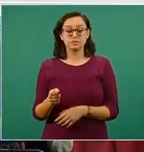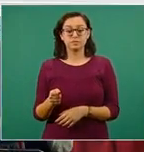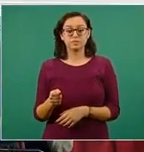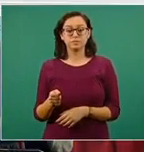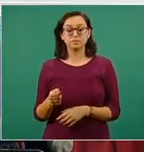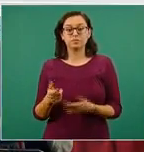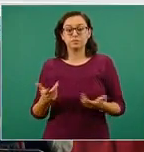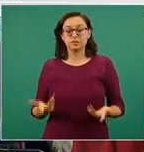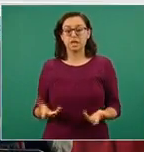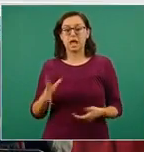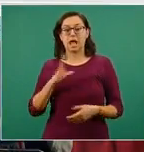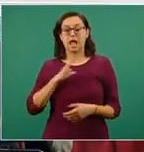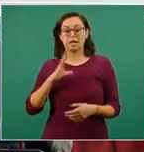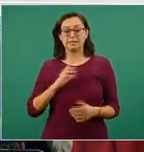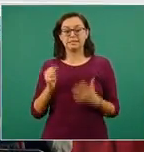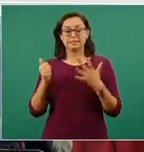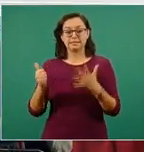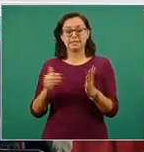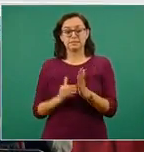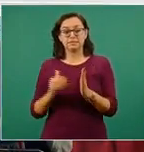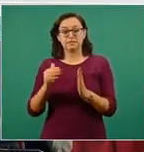de